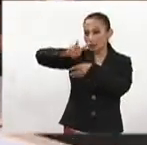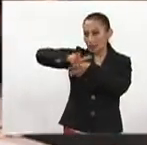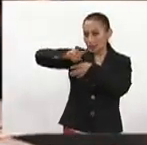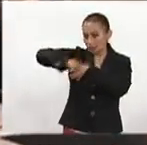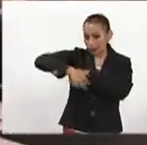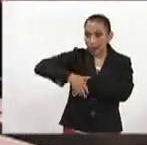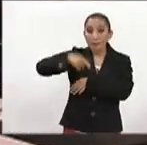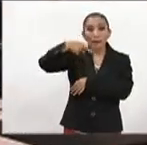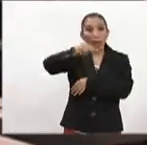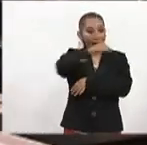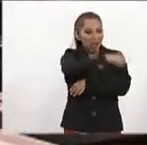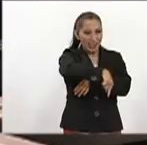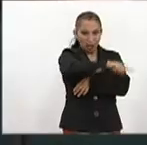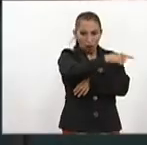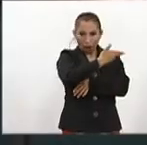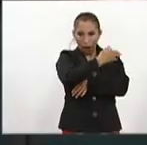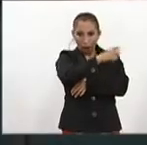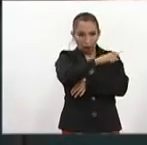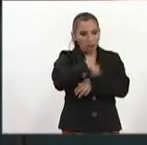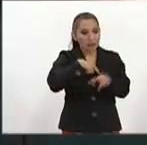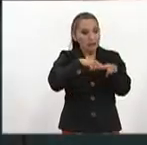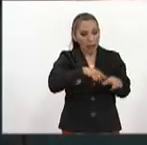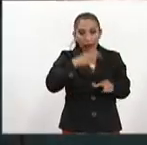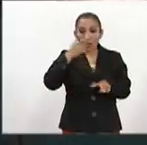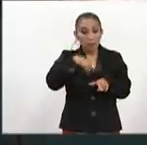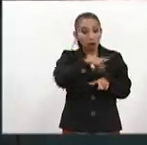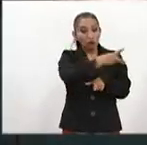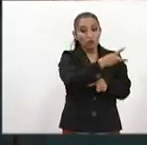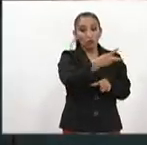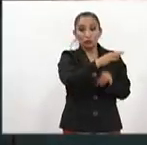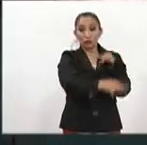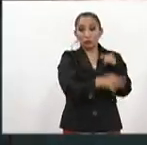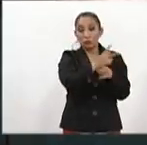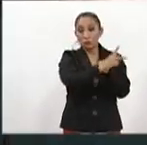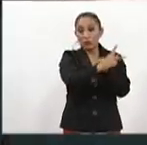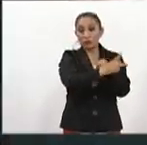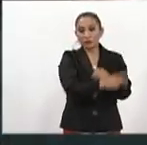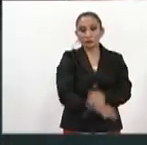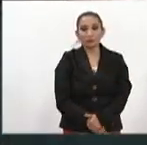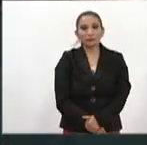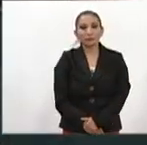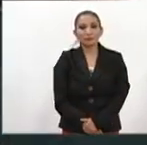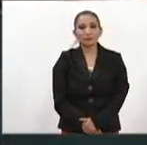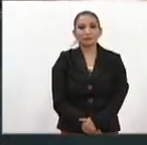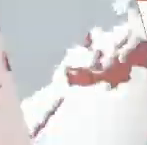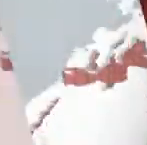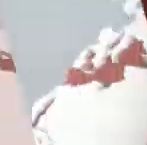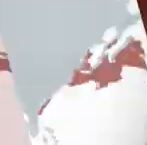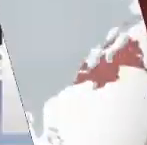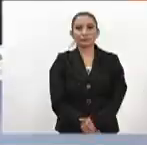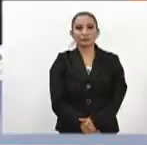Sin embargo, las restricciones continúan vigentes para estos dos últimos países.